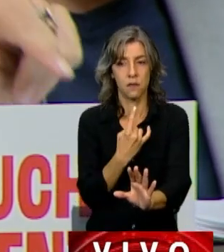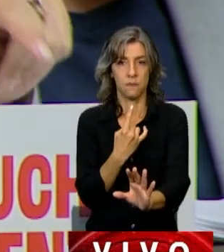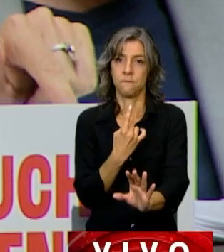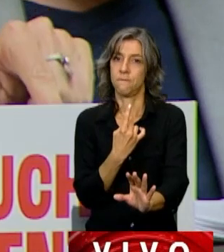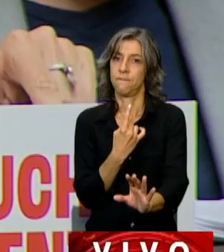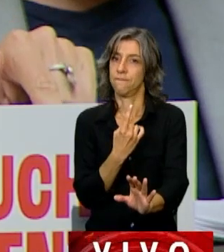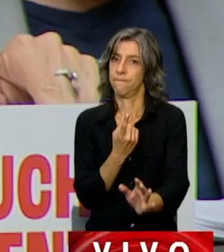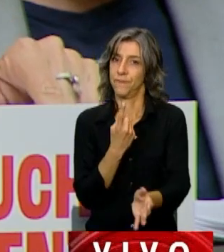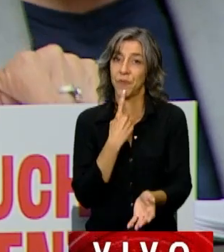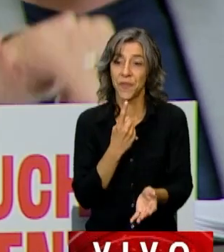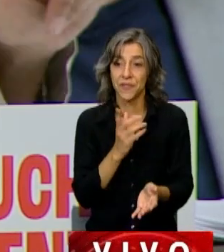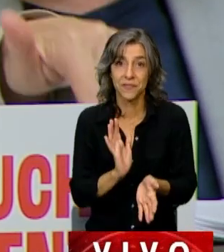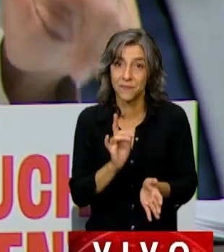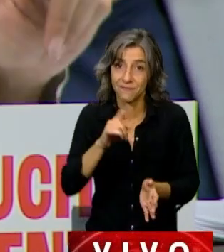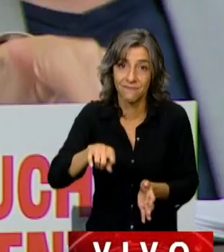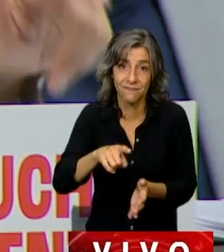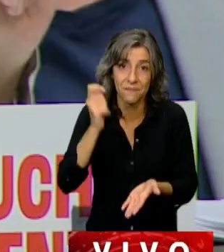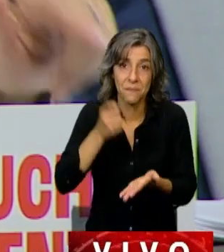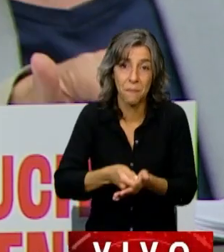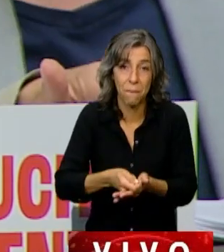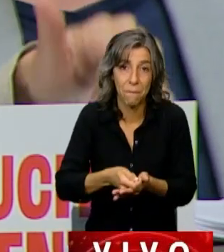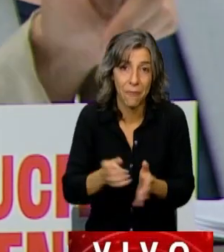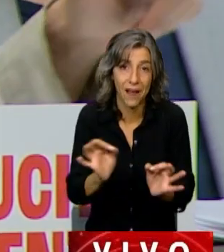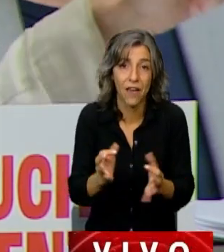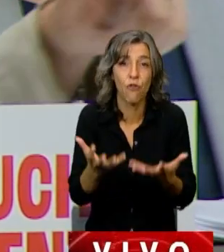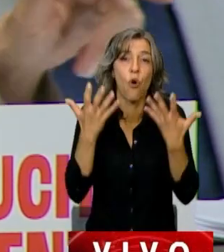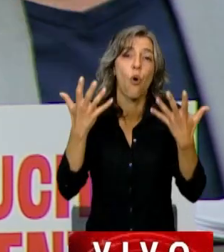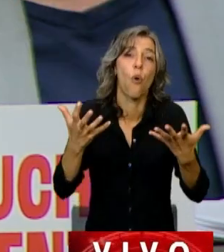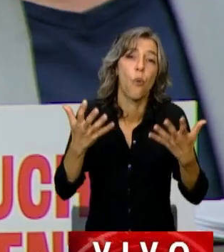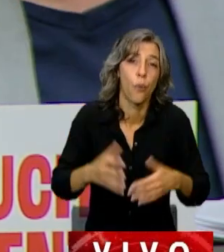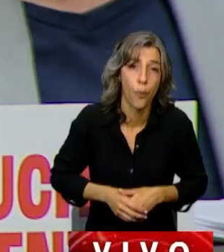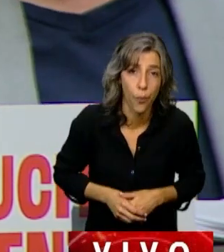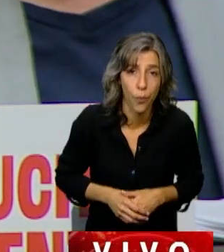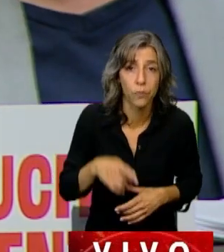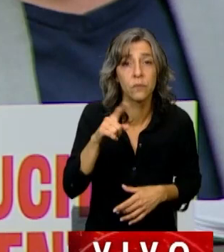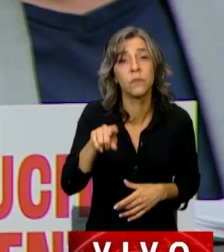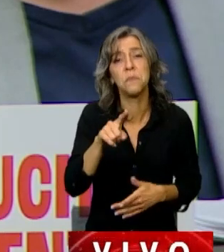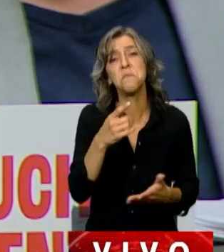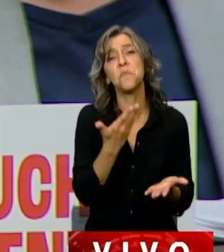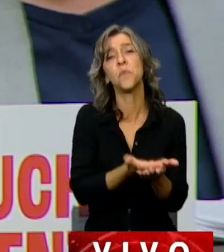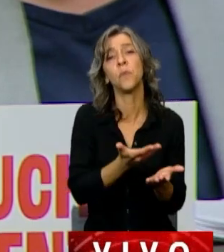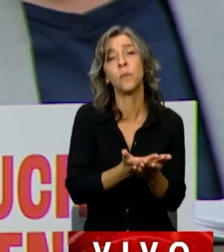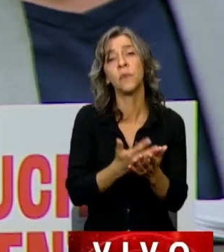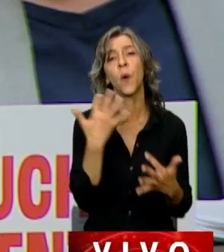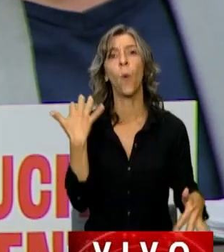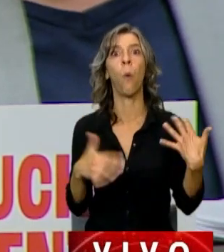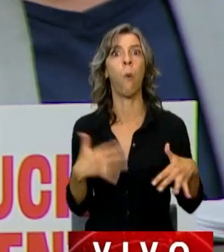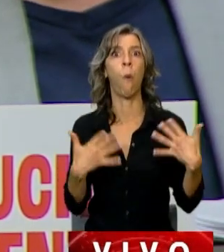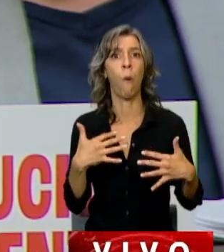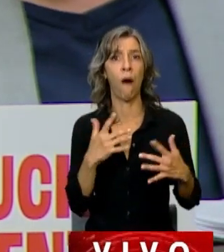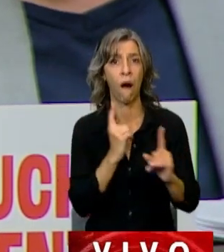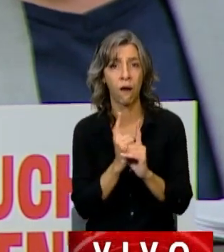tendrían que estar exentos del impuesto a las ganancias sobre las guardias, como acá se va a votar en este limitadísimo